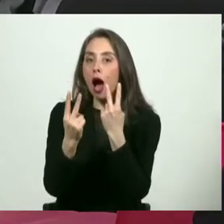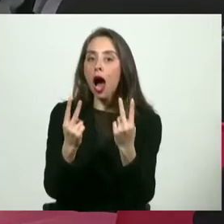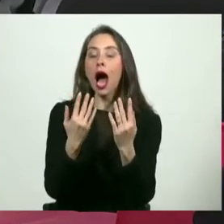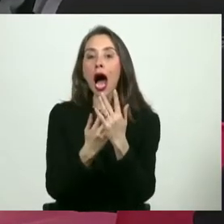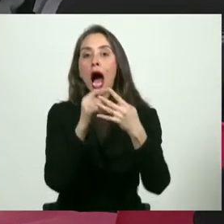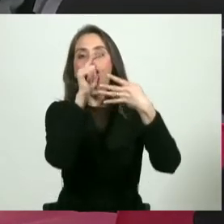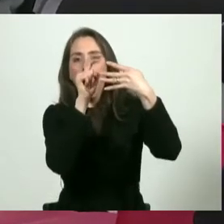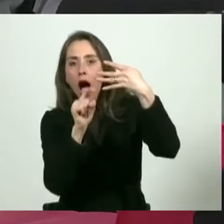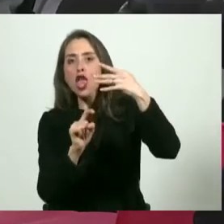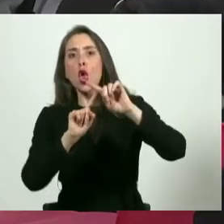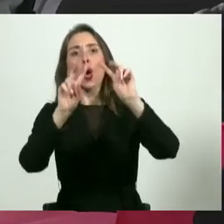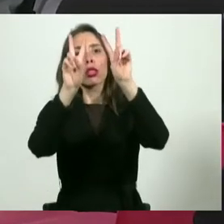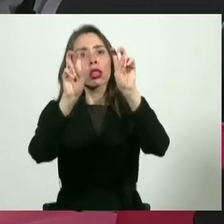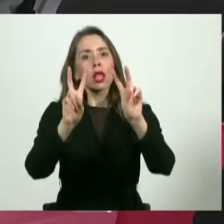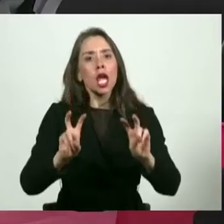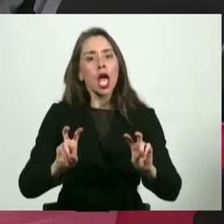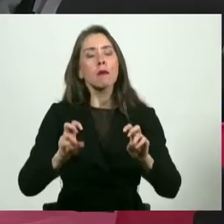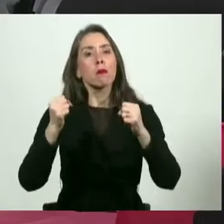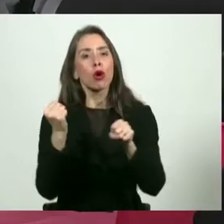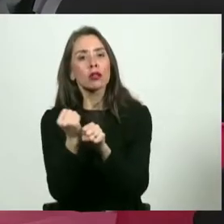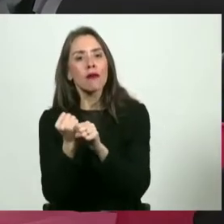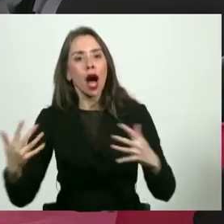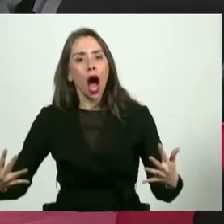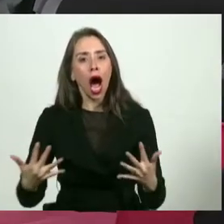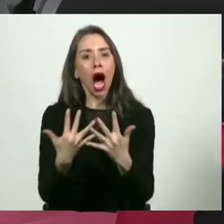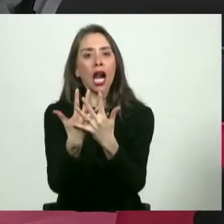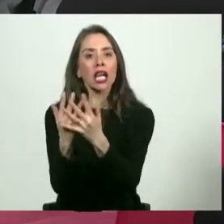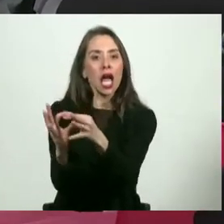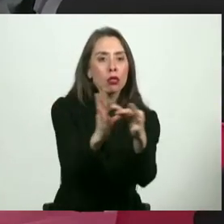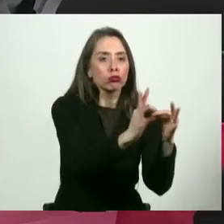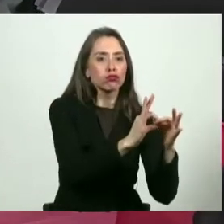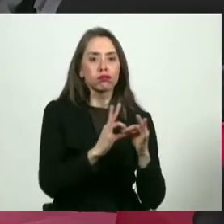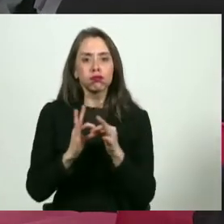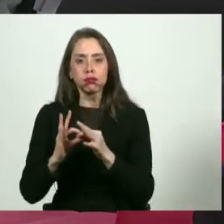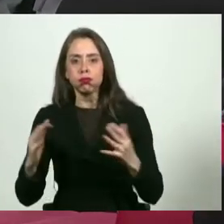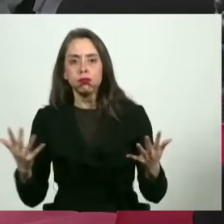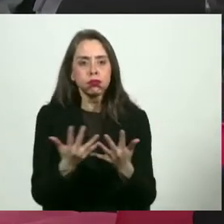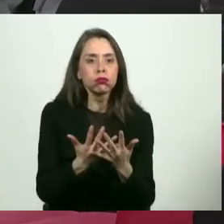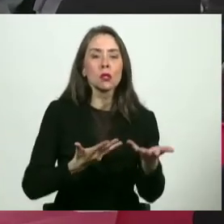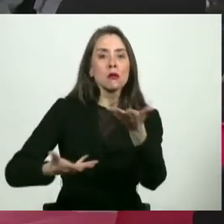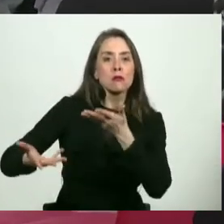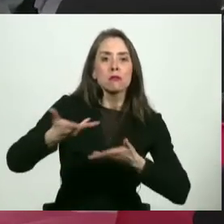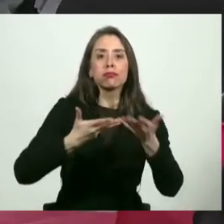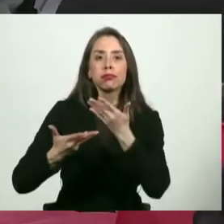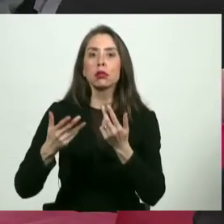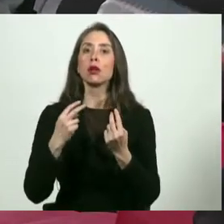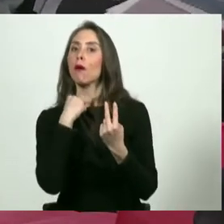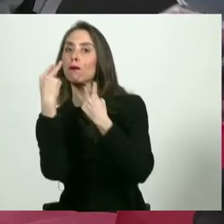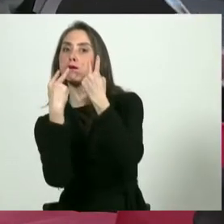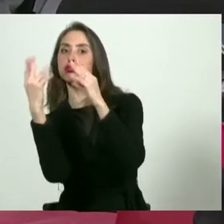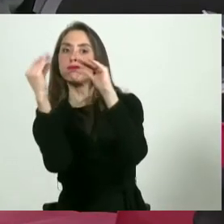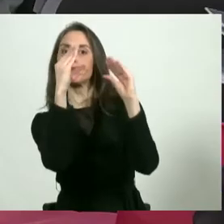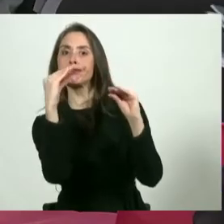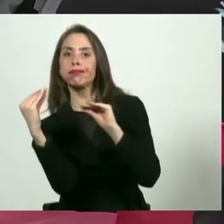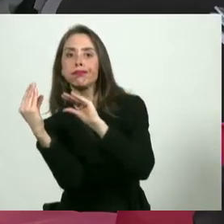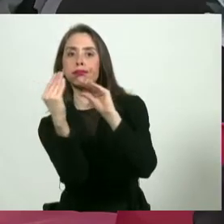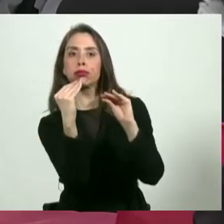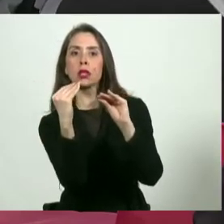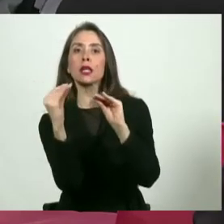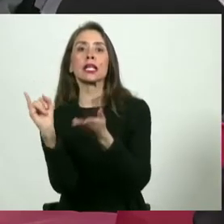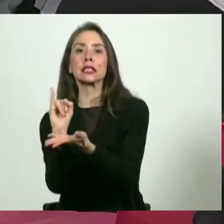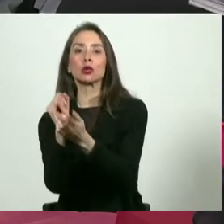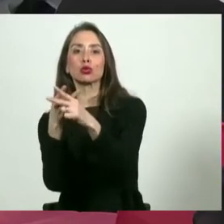tópicos, hay otros temas, hay una mayor capacidad de trabajar en red, ¿no es cierto?, de articularse, de generar mayor interlocución con el mundo